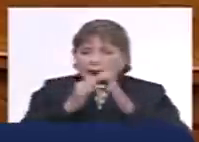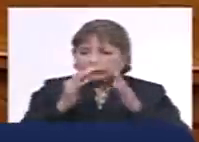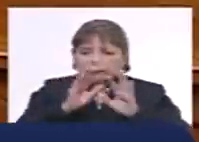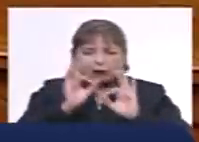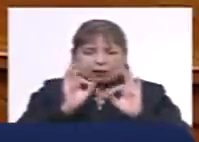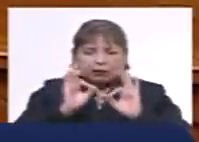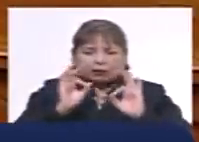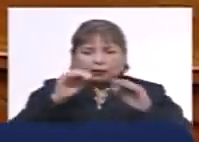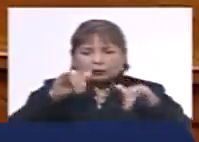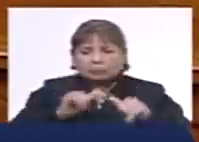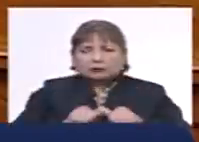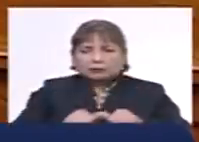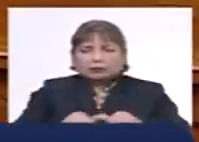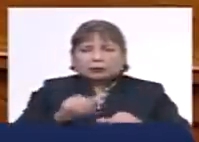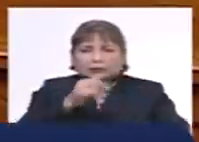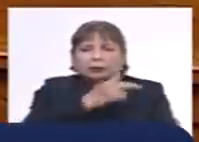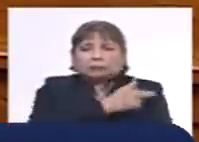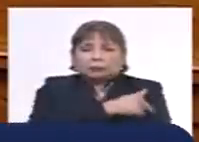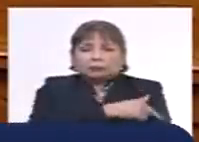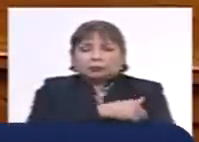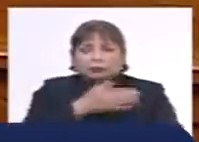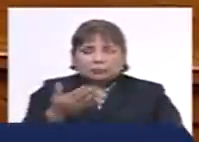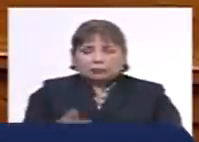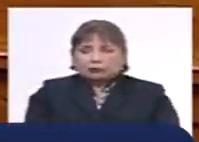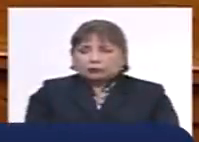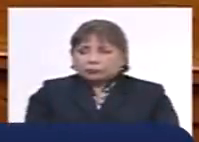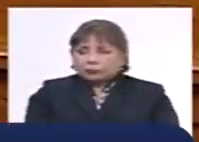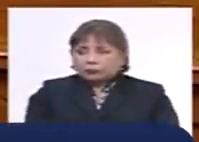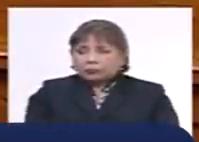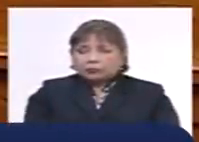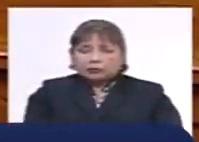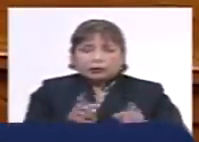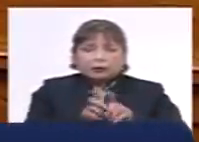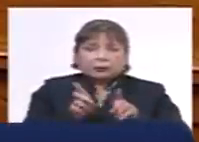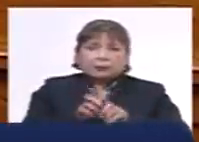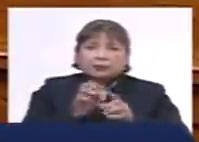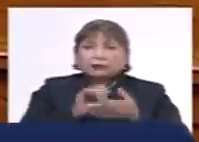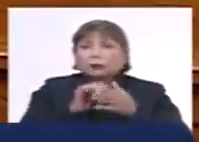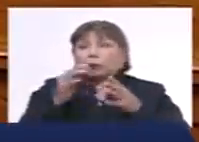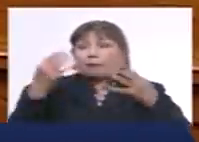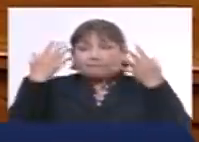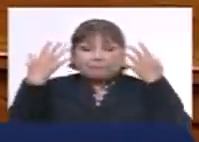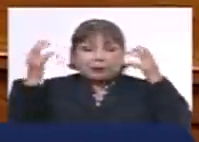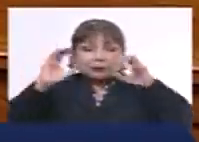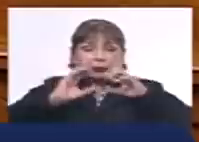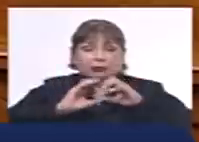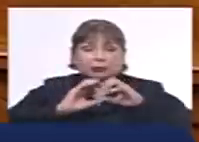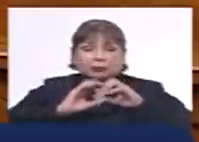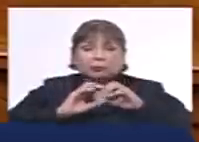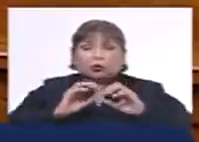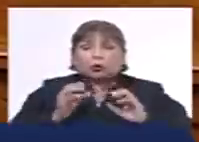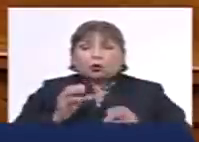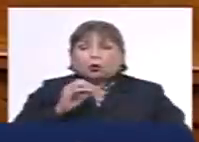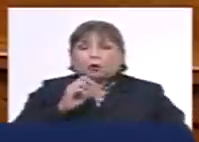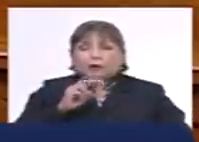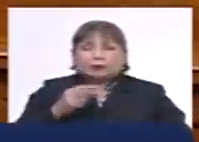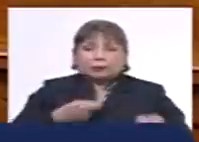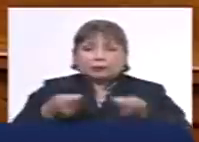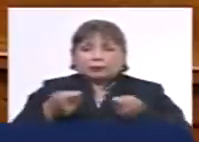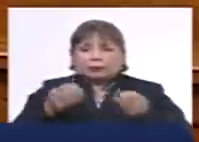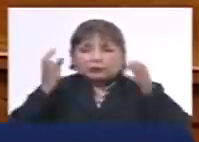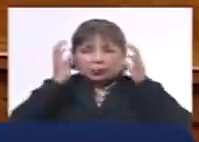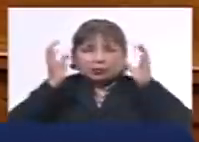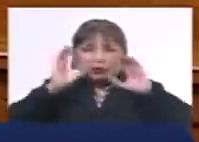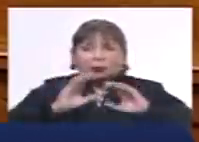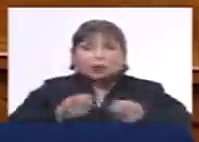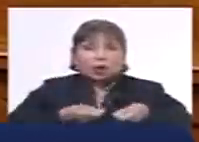ninguna que se encuentre todavía en el nosocomio. Y además, un pacto de gobernabilidad, un proyecto de pacto